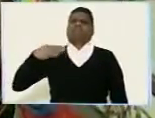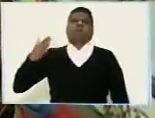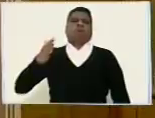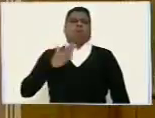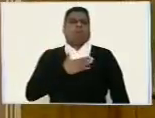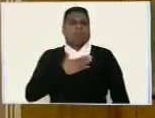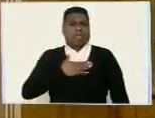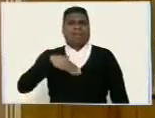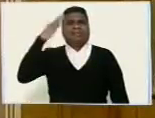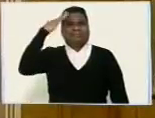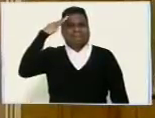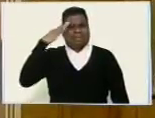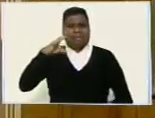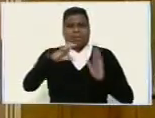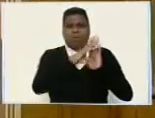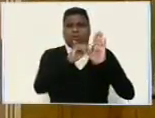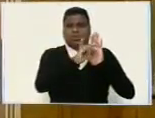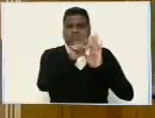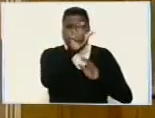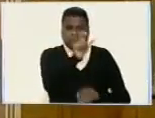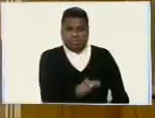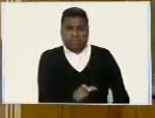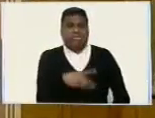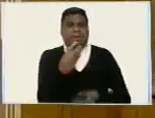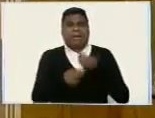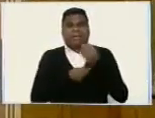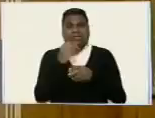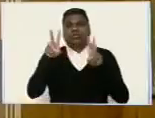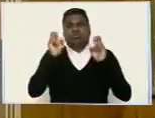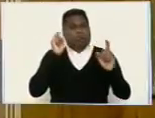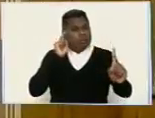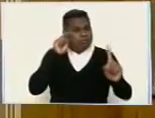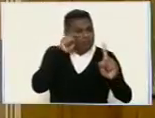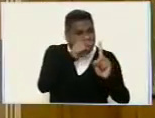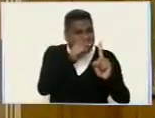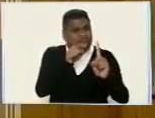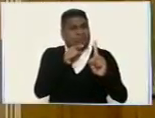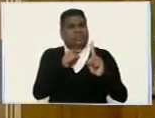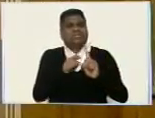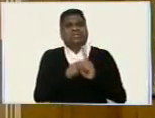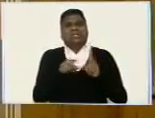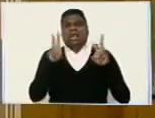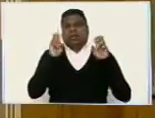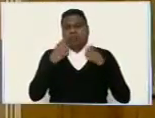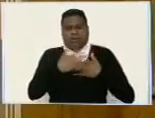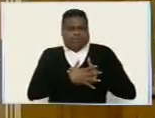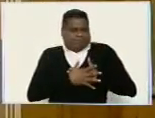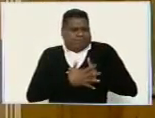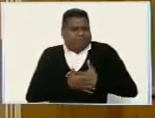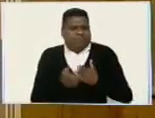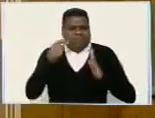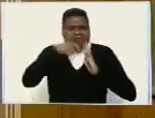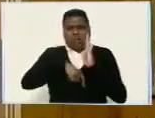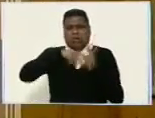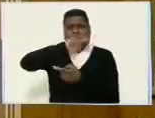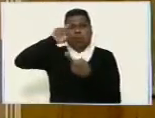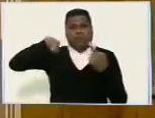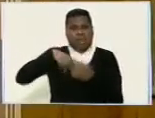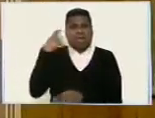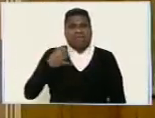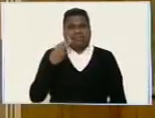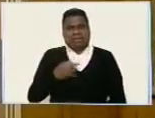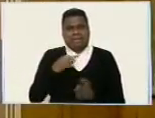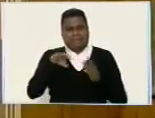que es constituyente y así lo va a hacer, va a cumplir nuevas metas y nuevos retos con la misma pasión revolucionaria que siempre